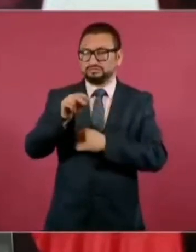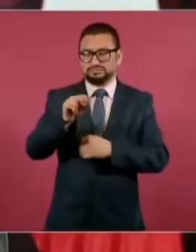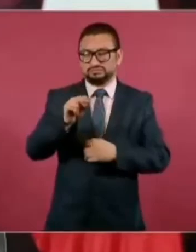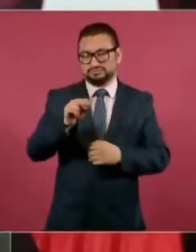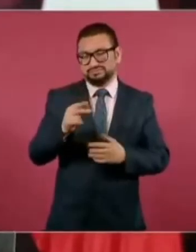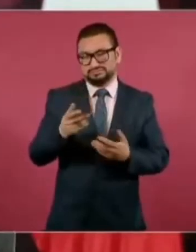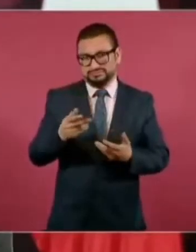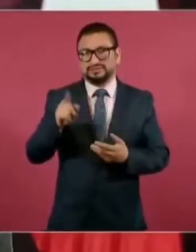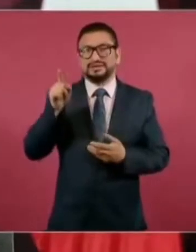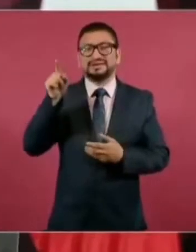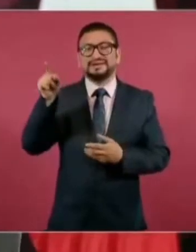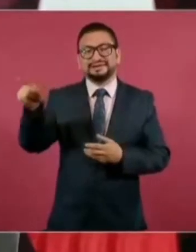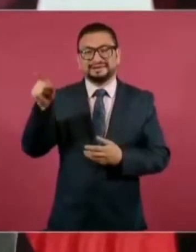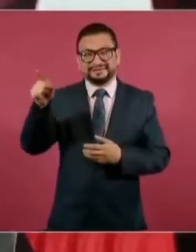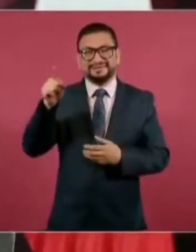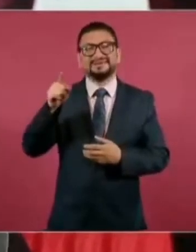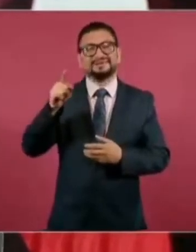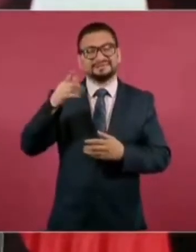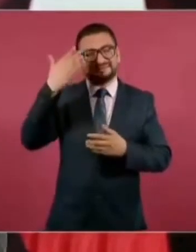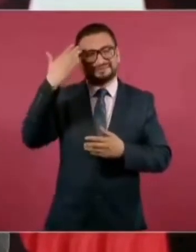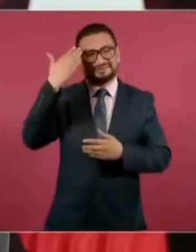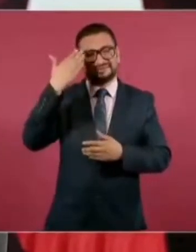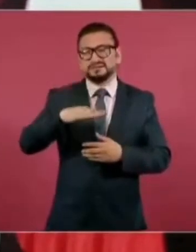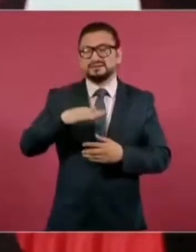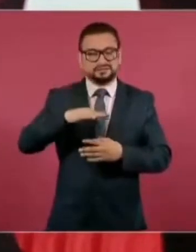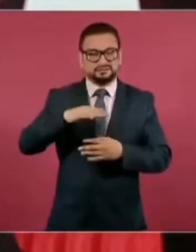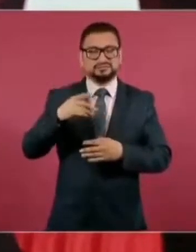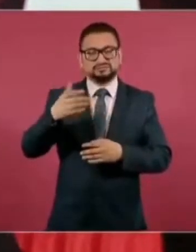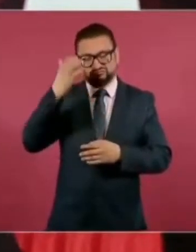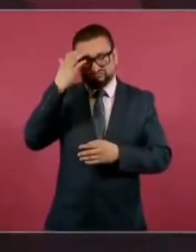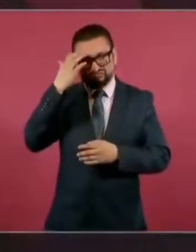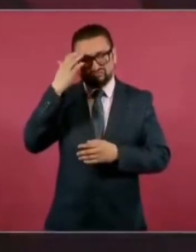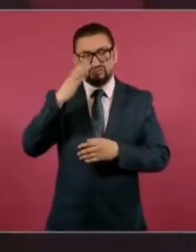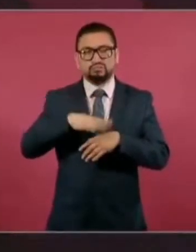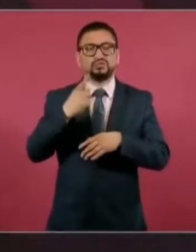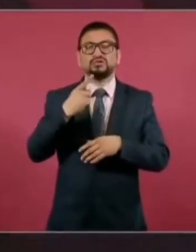se ha formado, porque eso lo hemos hecho entre todos.